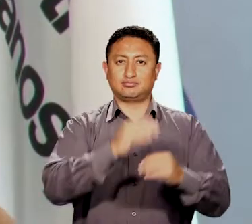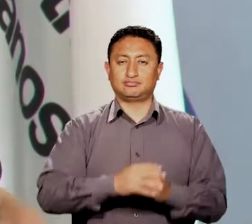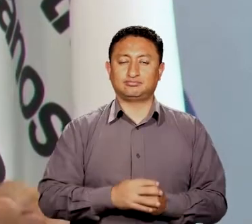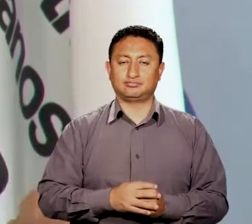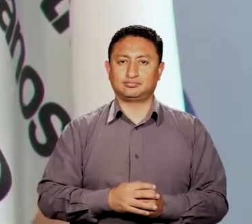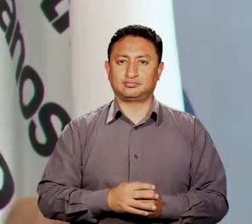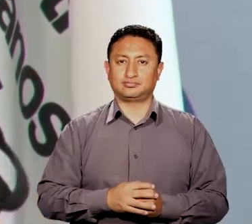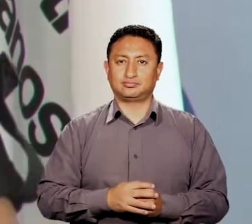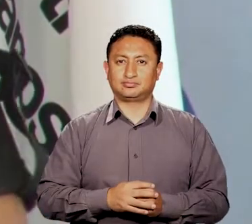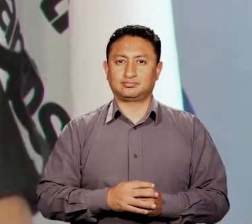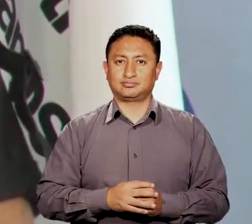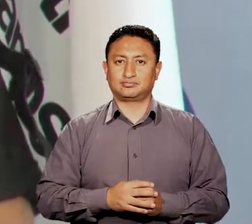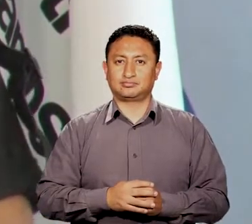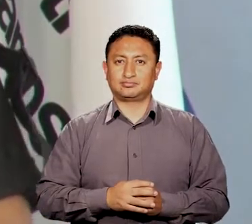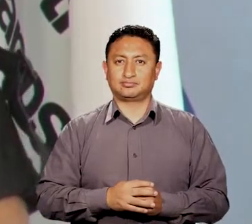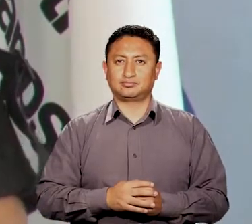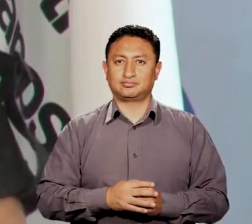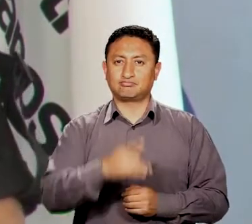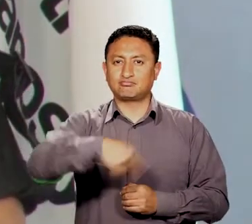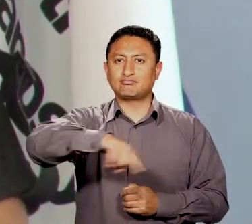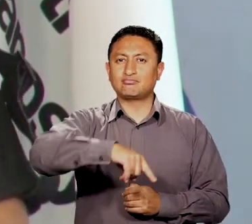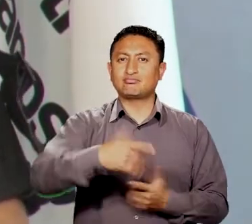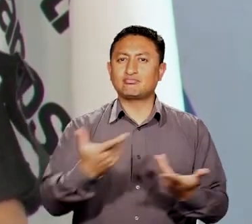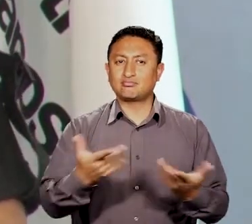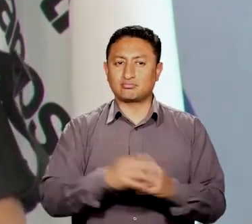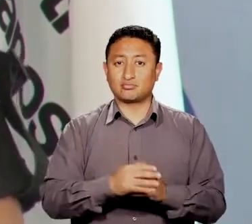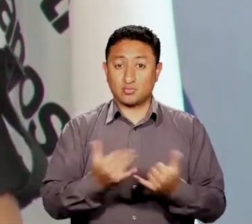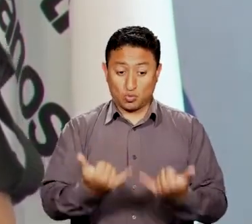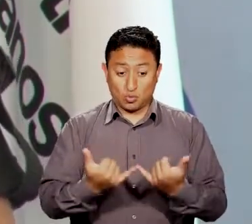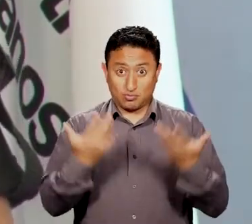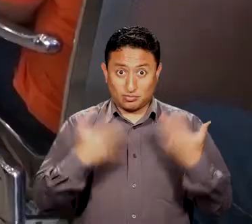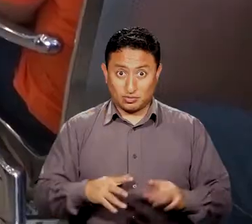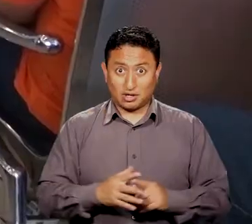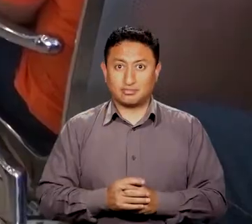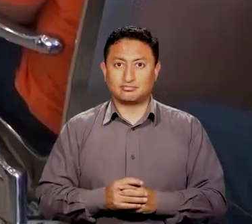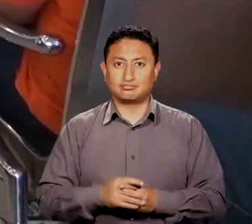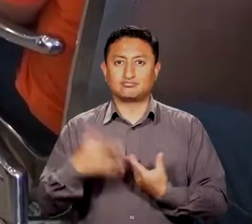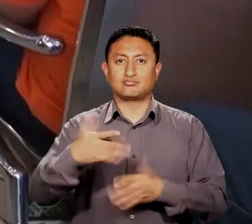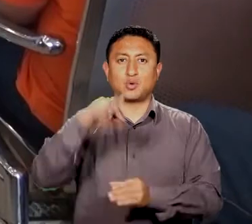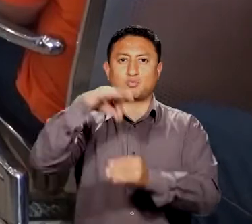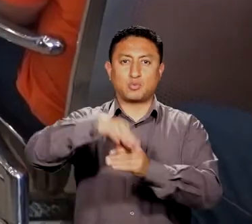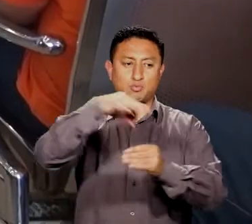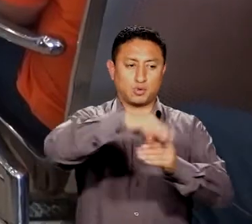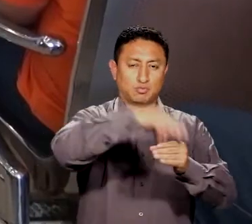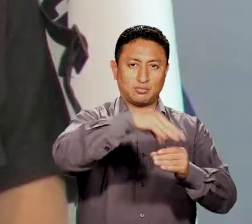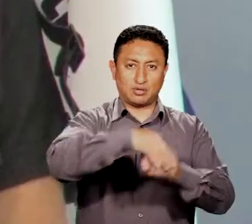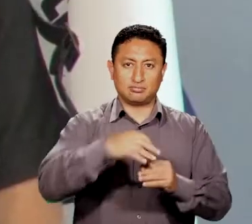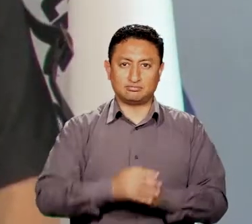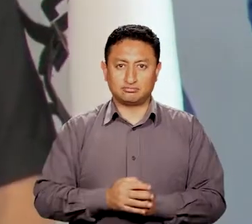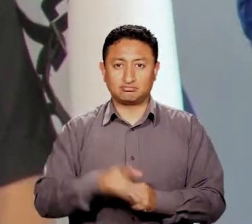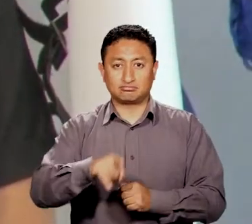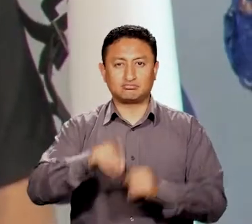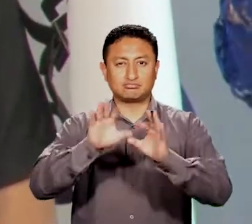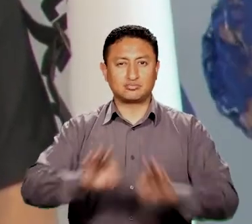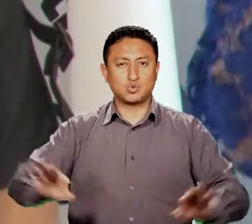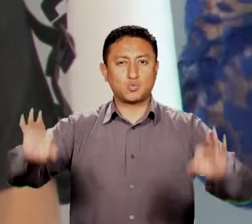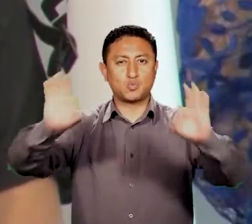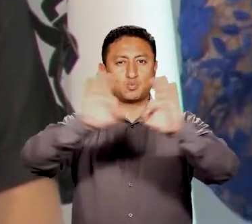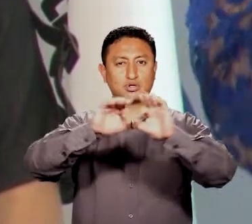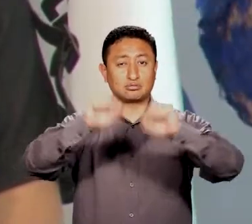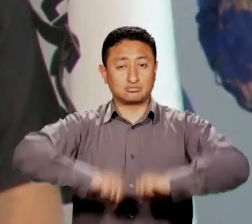rehabilitación social en donde desde ya se está tomando la votación. De ahí la gran importancia y